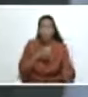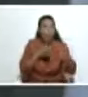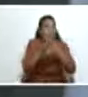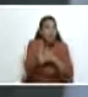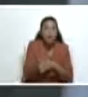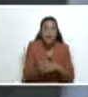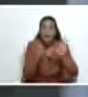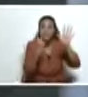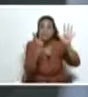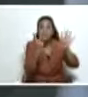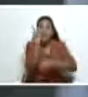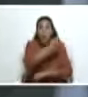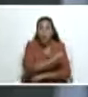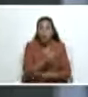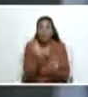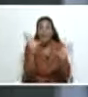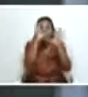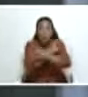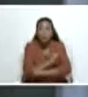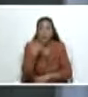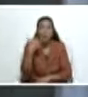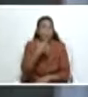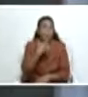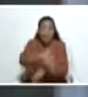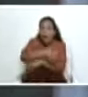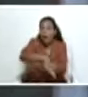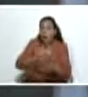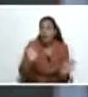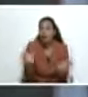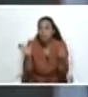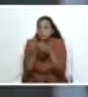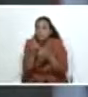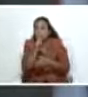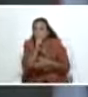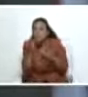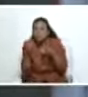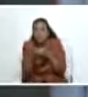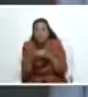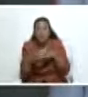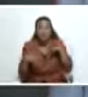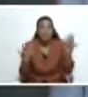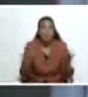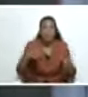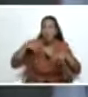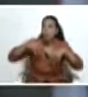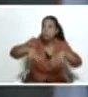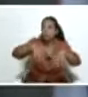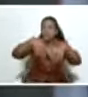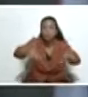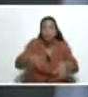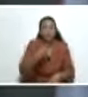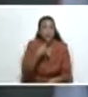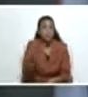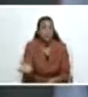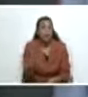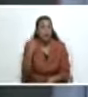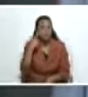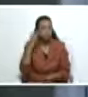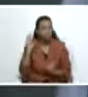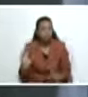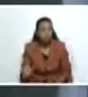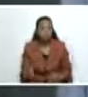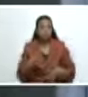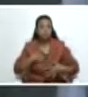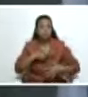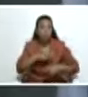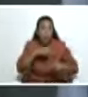después de las 7 de la noche. Y nos vinimos con Diosdado, reunión de Dirección Nacional, y después nos fuimos a marchar, porque como usted nos lo ha dicho, presidente,